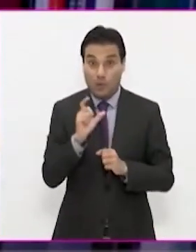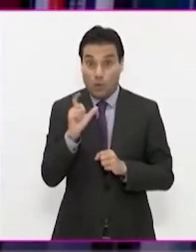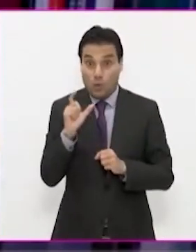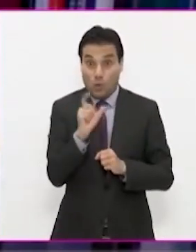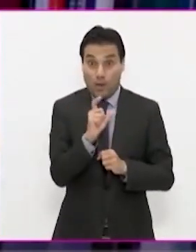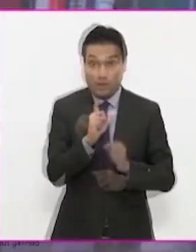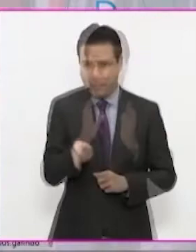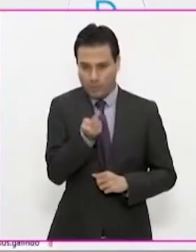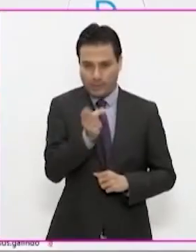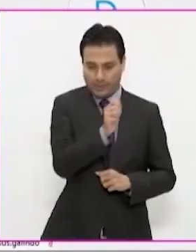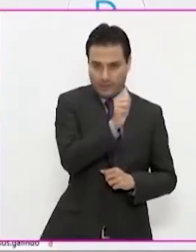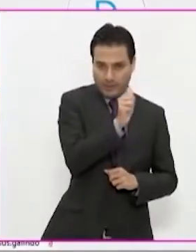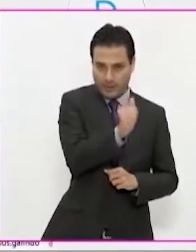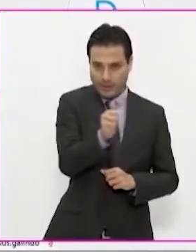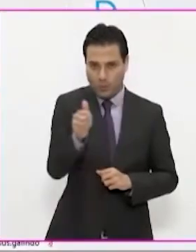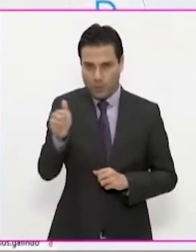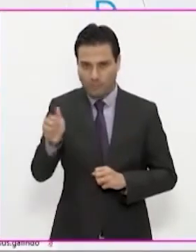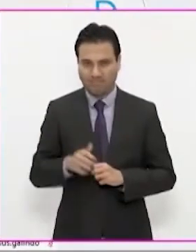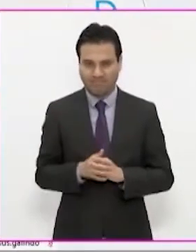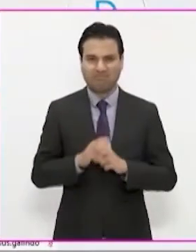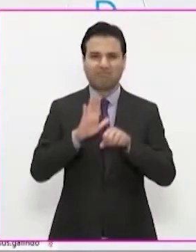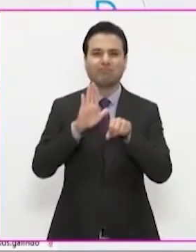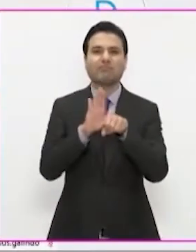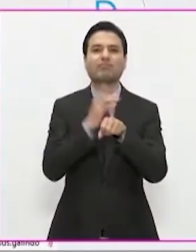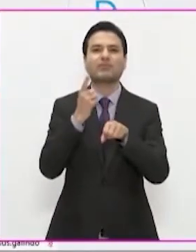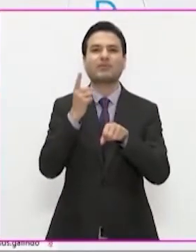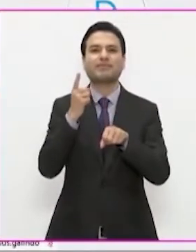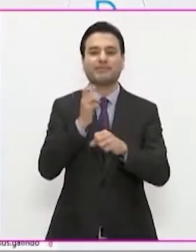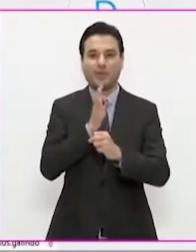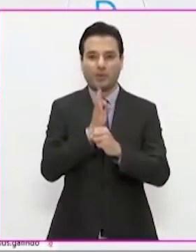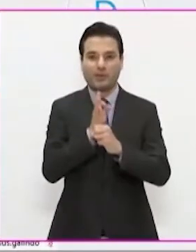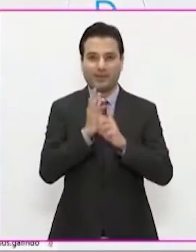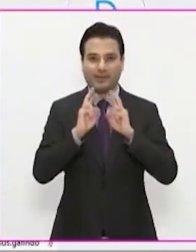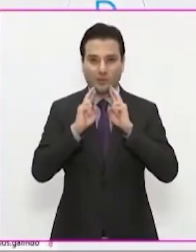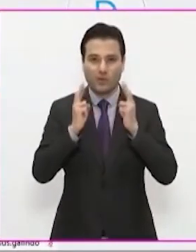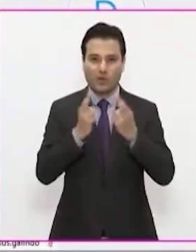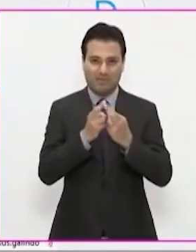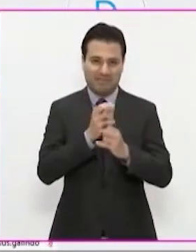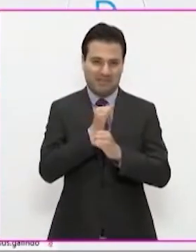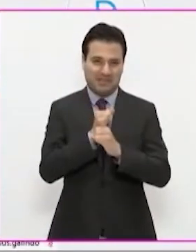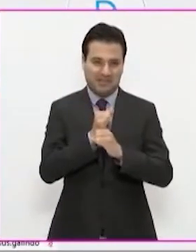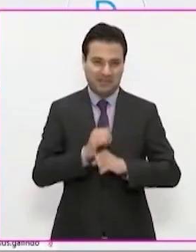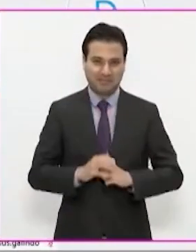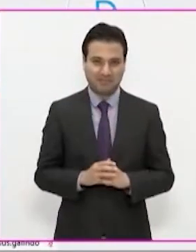condiciones sanitarias sres eje noticias carlos castillo borja